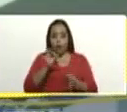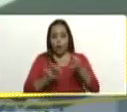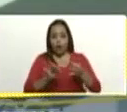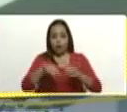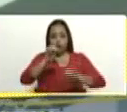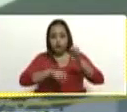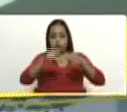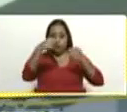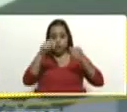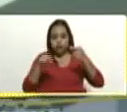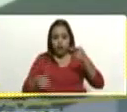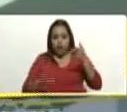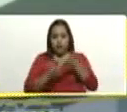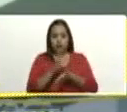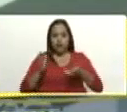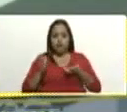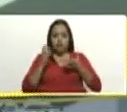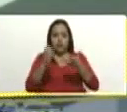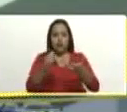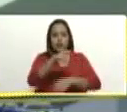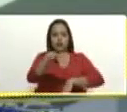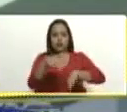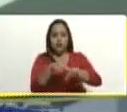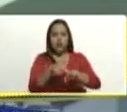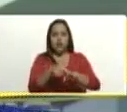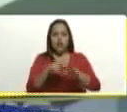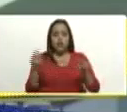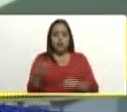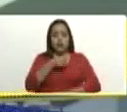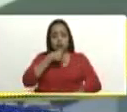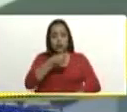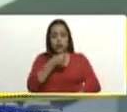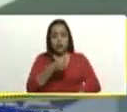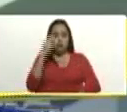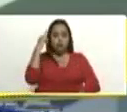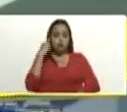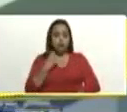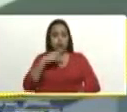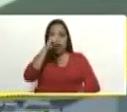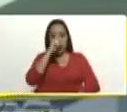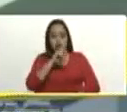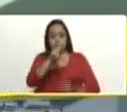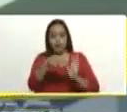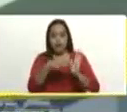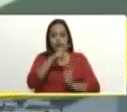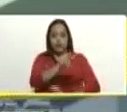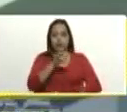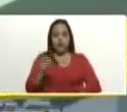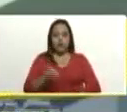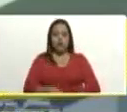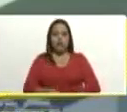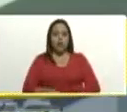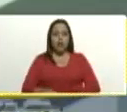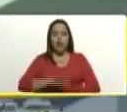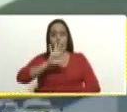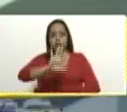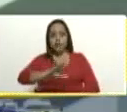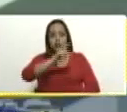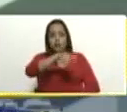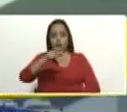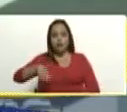calificador del Premio Nacional de Periodismo Simón Bolívar 2023, a sus 5